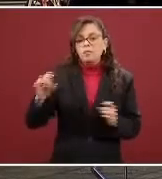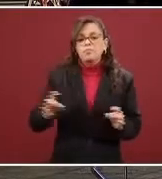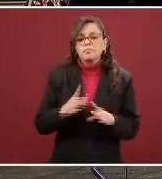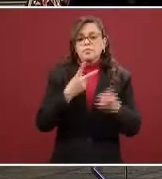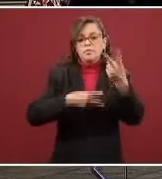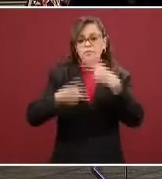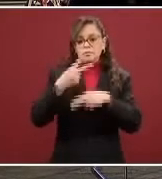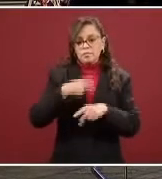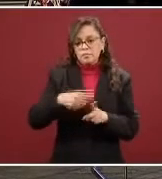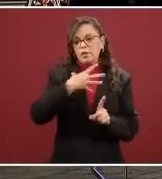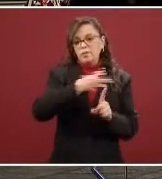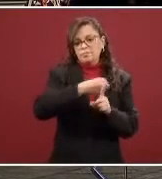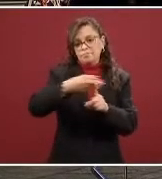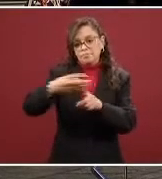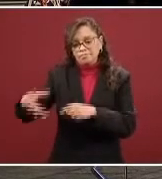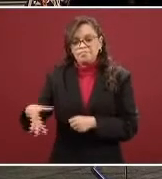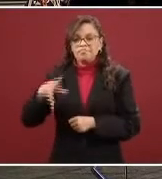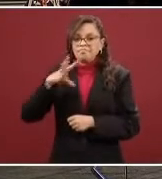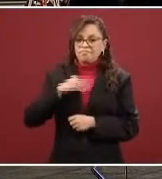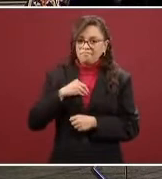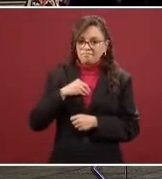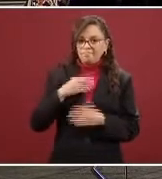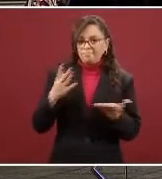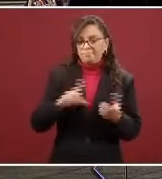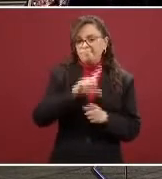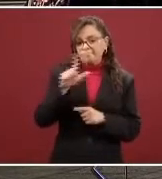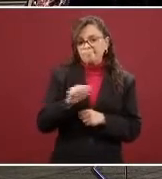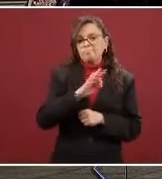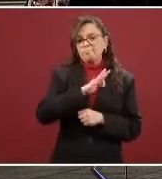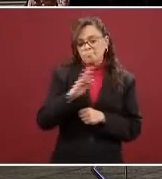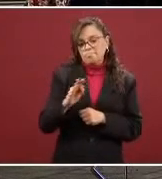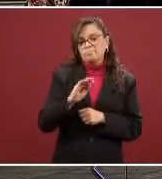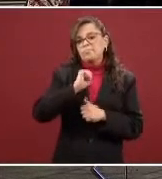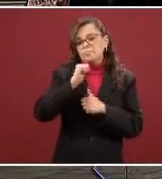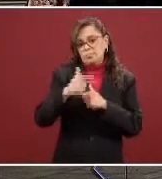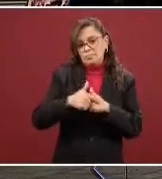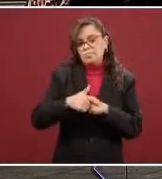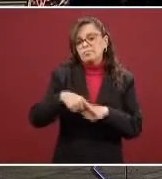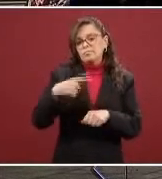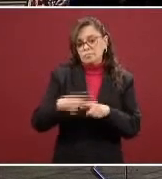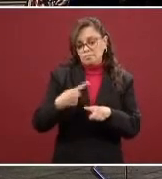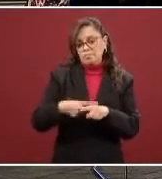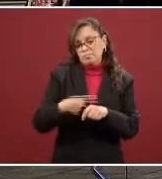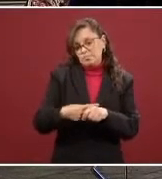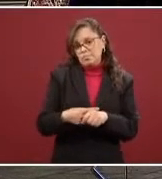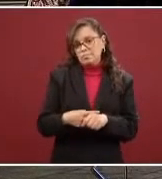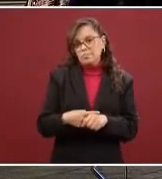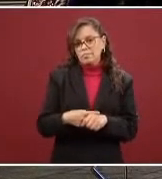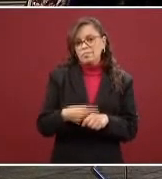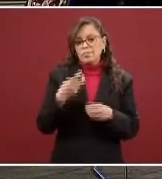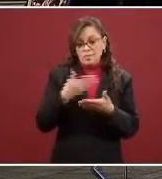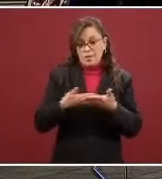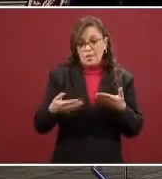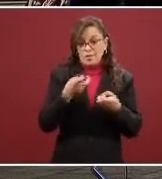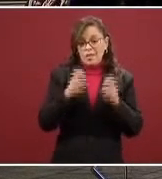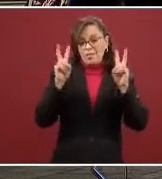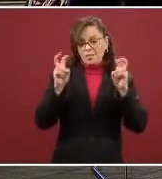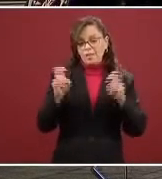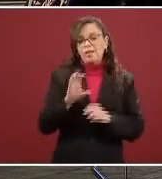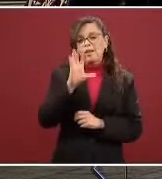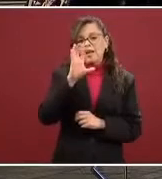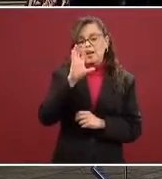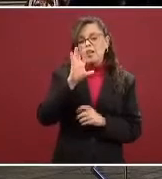ellos terminar en algún desenlace de alguna enfermedad, en este caso del coronavirus. Y bueno, muchísimas